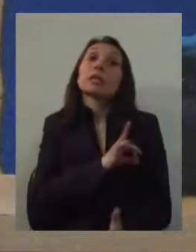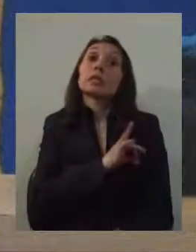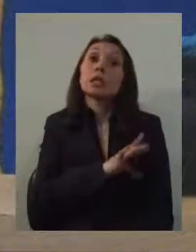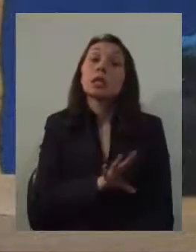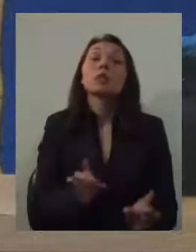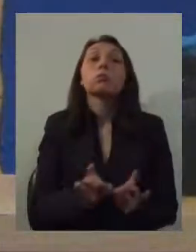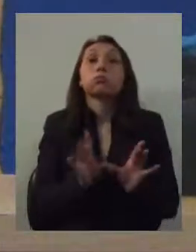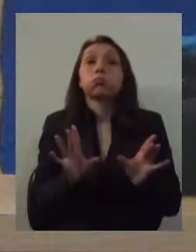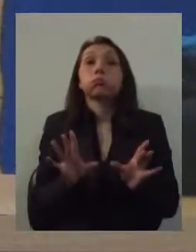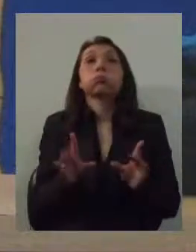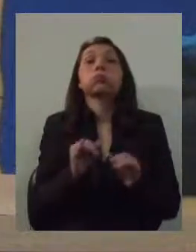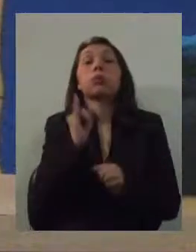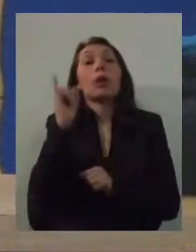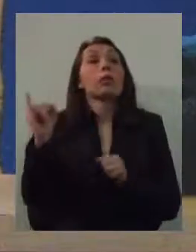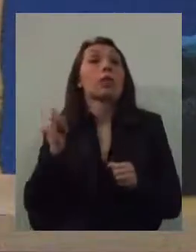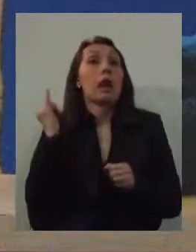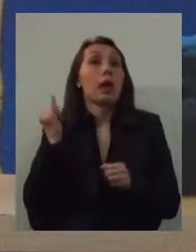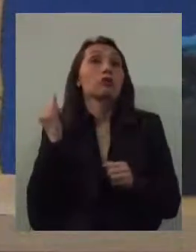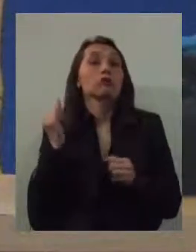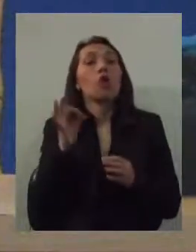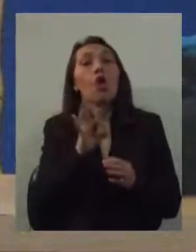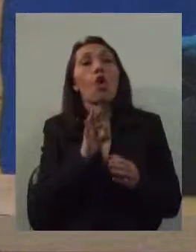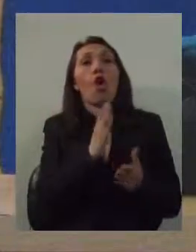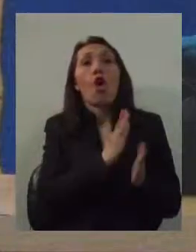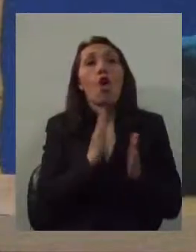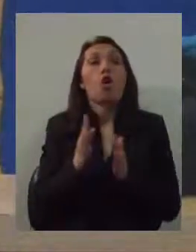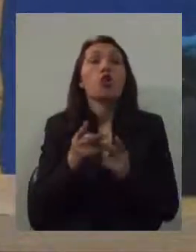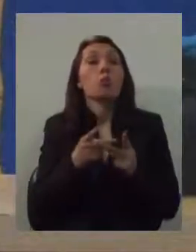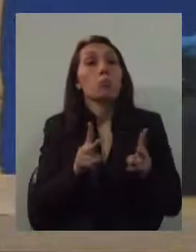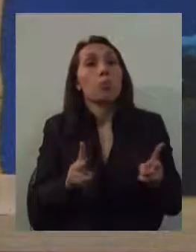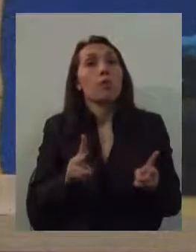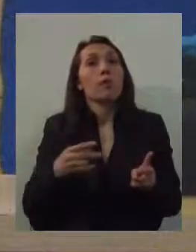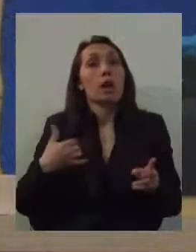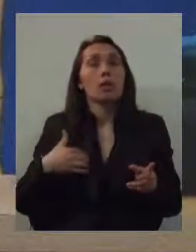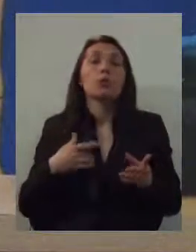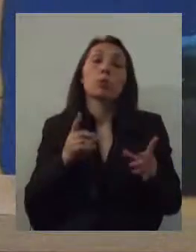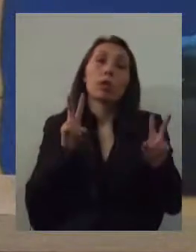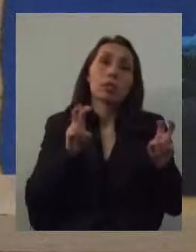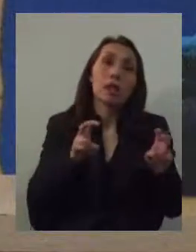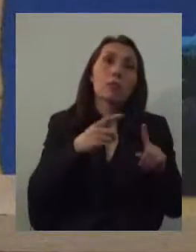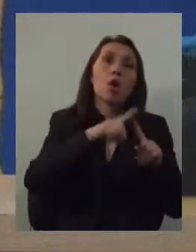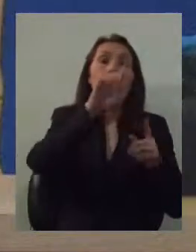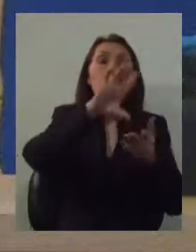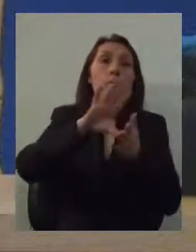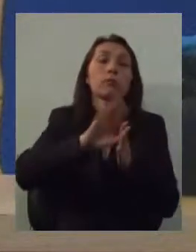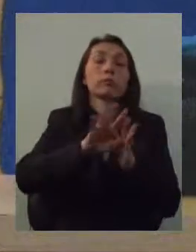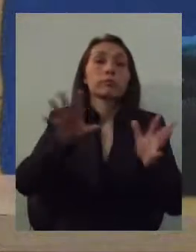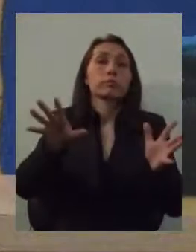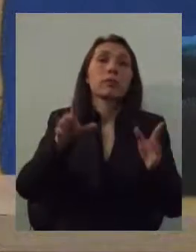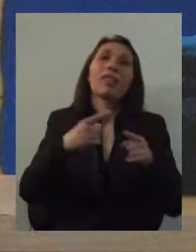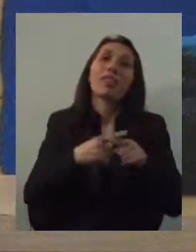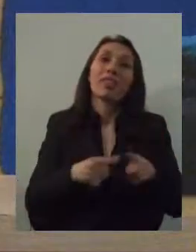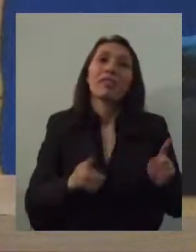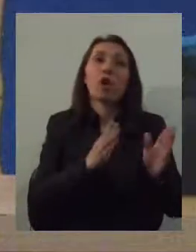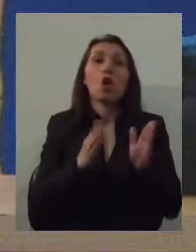casos internacionales, o el orden público argentino, pero para casos internacionales, que es diferente del orden público interno que se